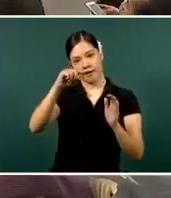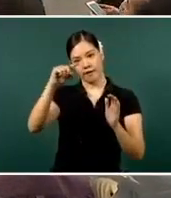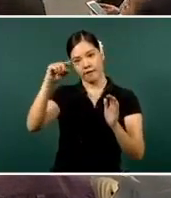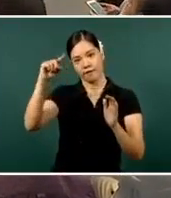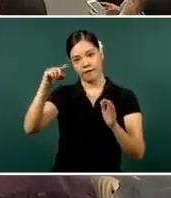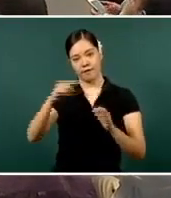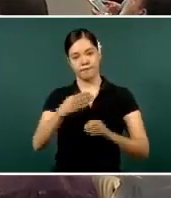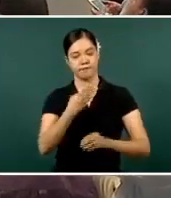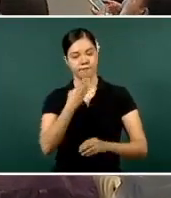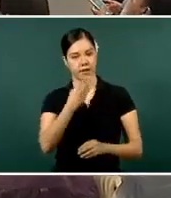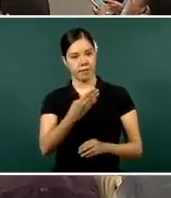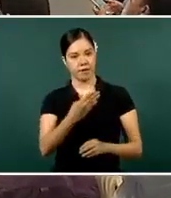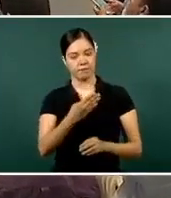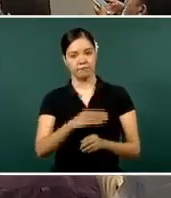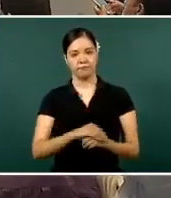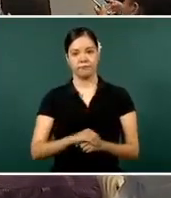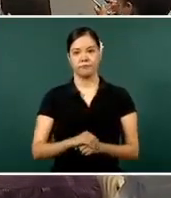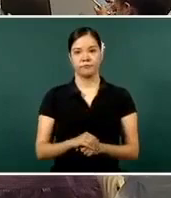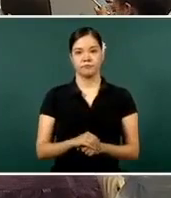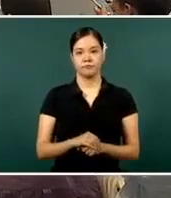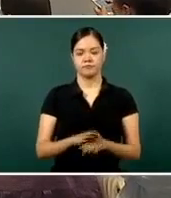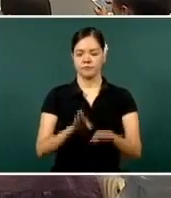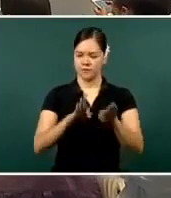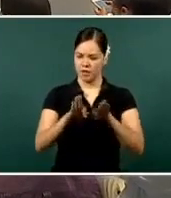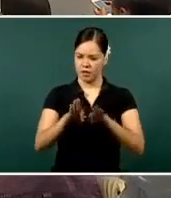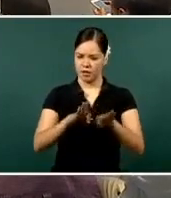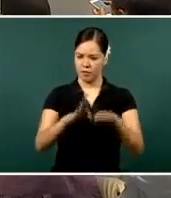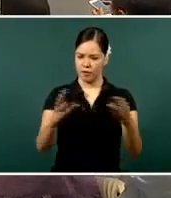Bien, el trabajo conjunto que